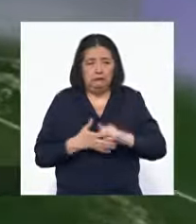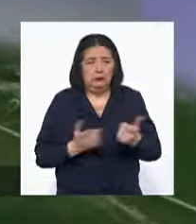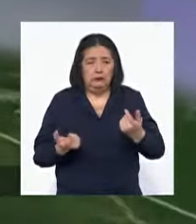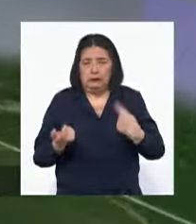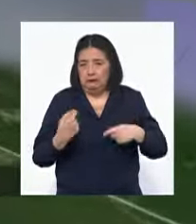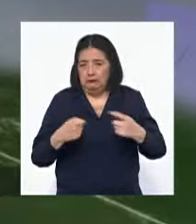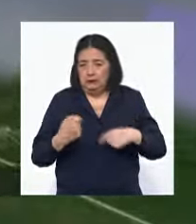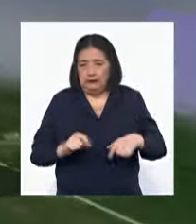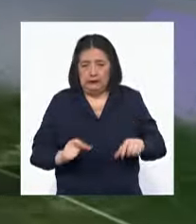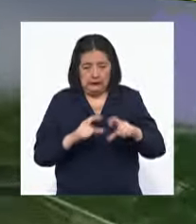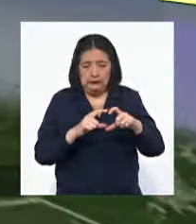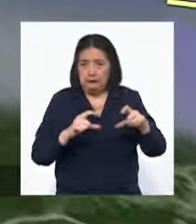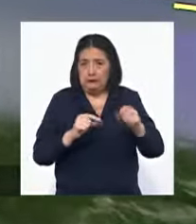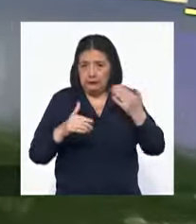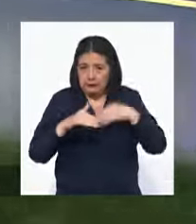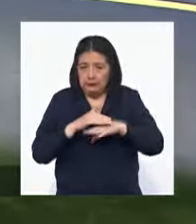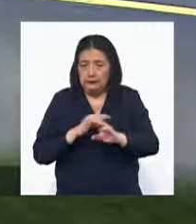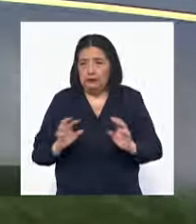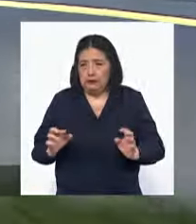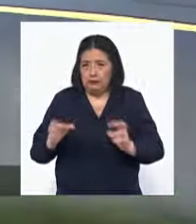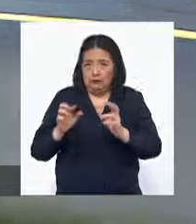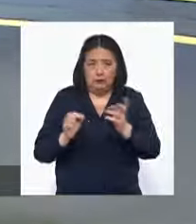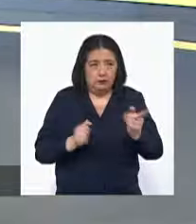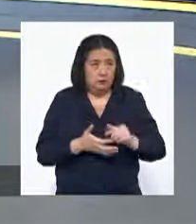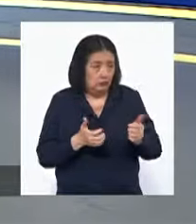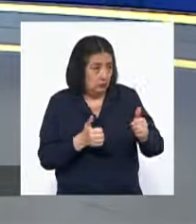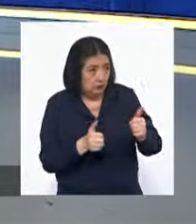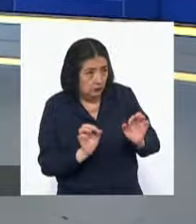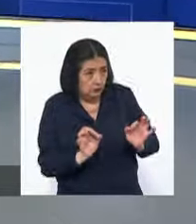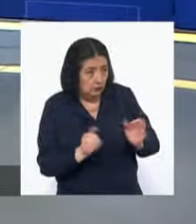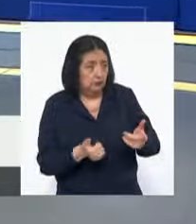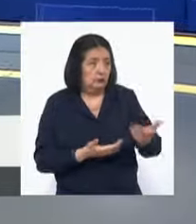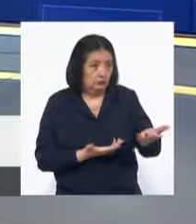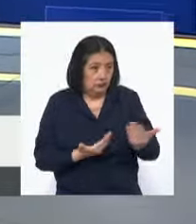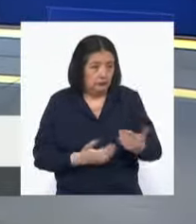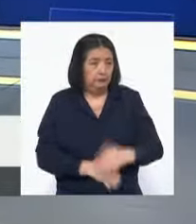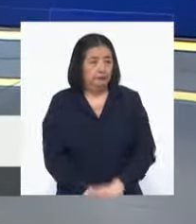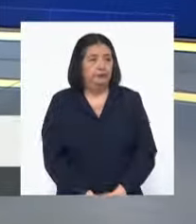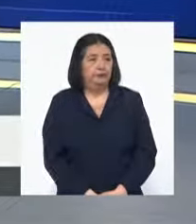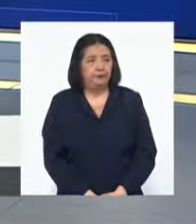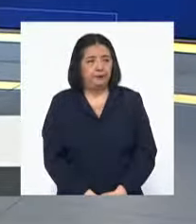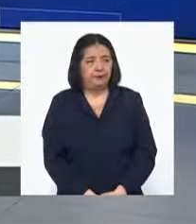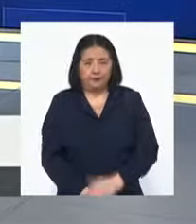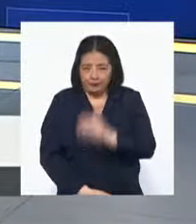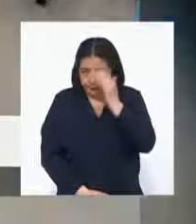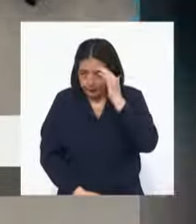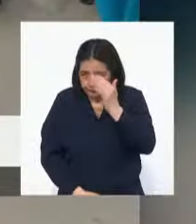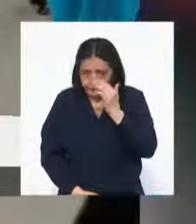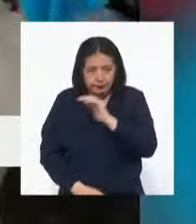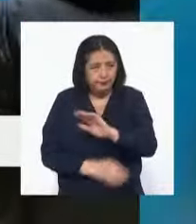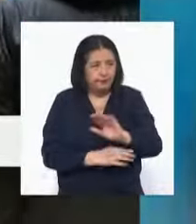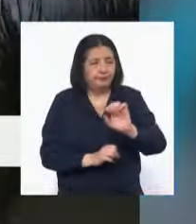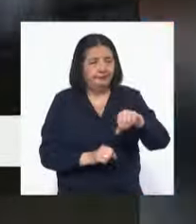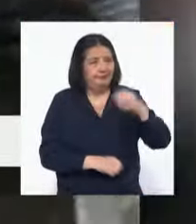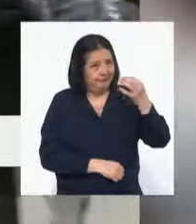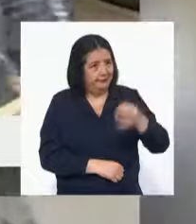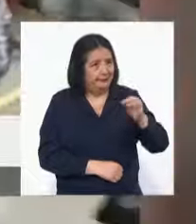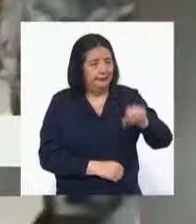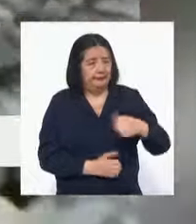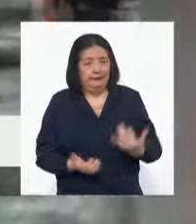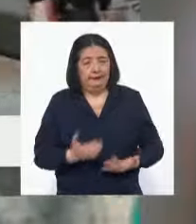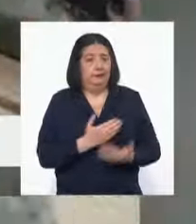venta de las entradas. ¿Cómo estás, Gabriel? Cuéntanos. Maritere, muy buenas tardes. Efectivamente, hoy